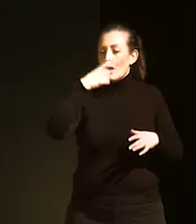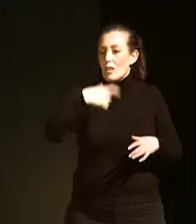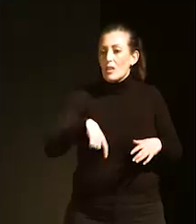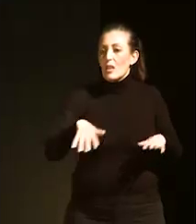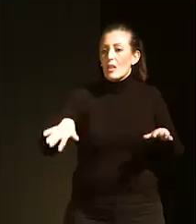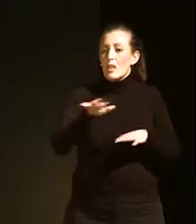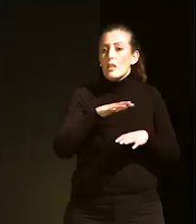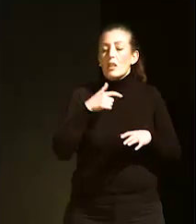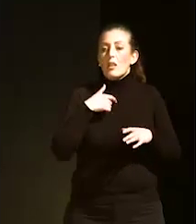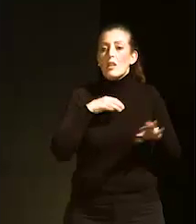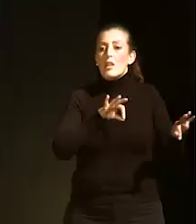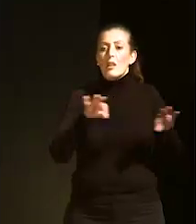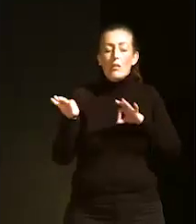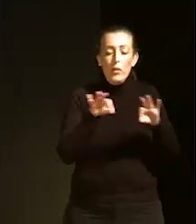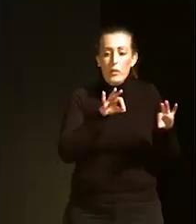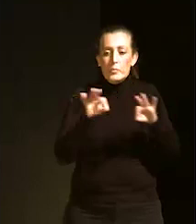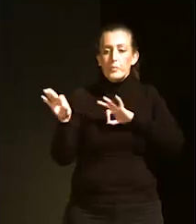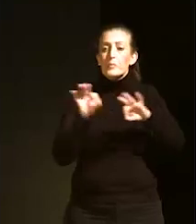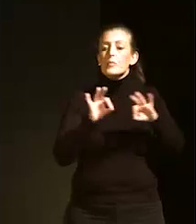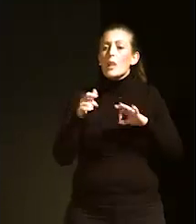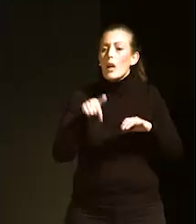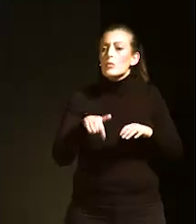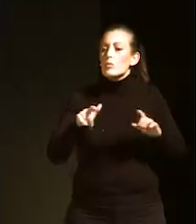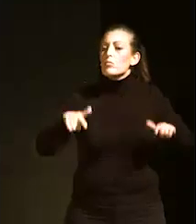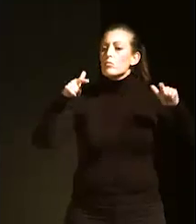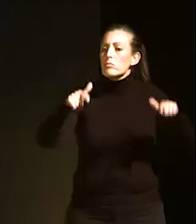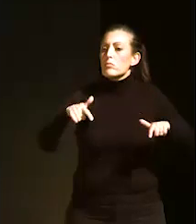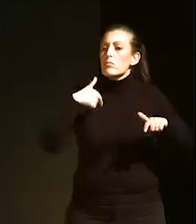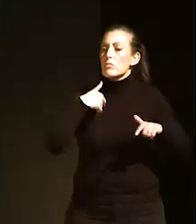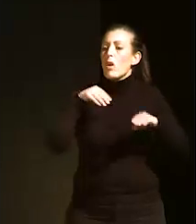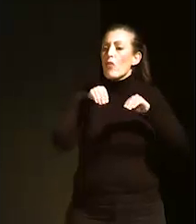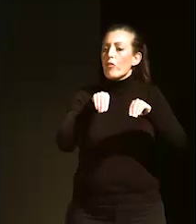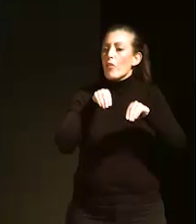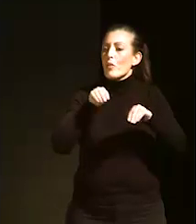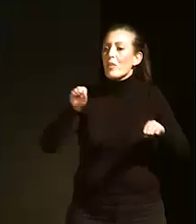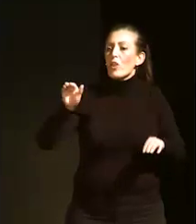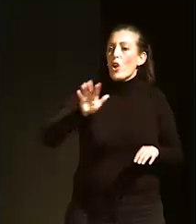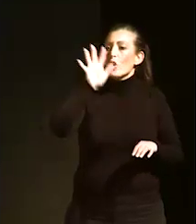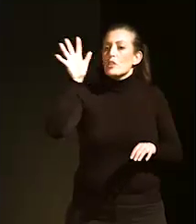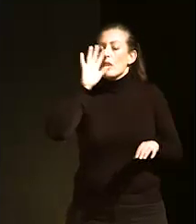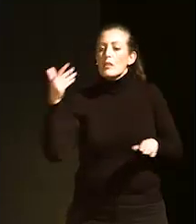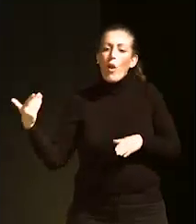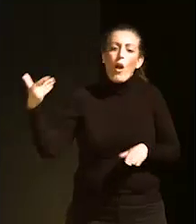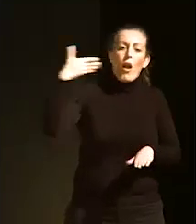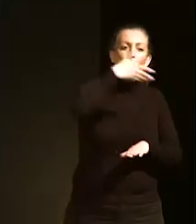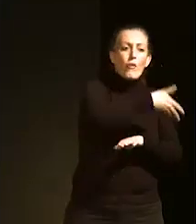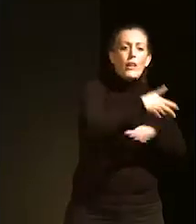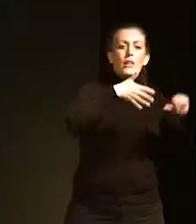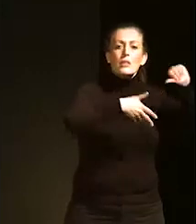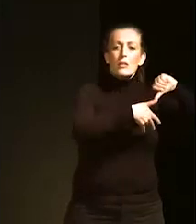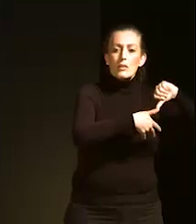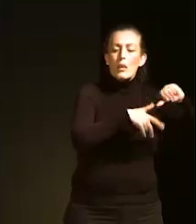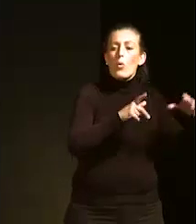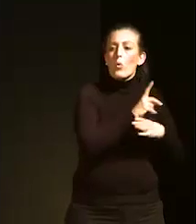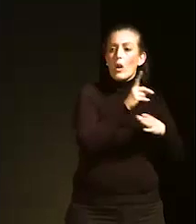escénica de víctor varillas que con una sólida formación occidental llegó hace muchos años allí en donde ellos